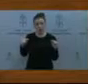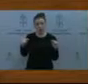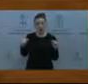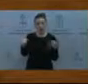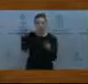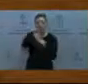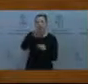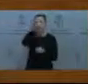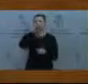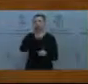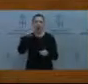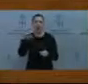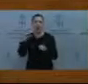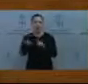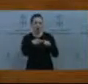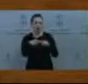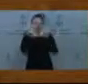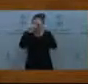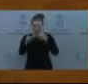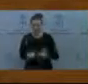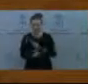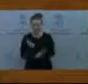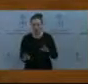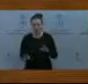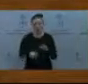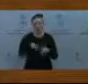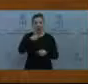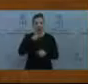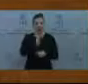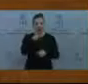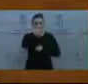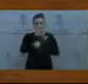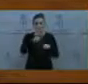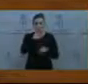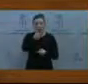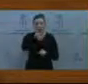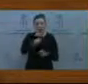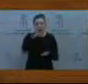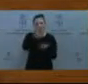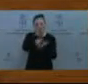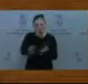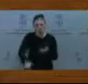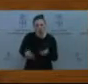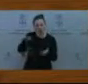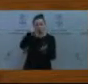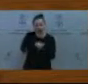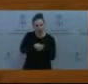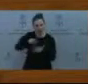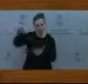a las familias pagar un mayor coste por llevar a sus niños o a sus niñas a las